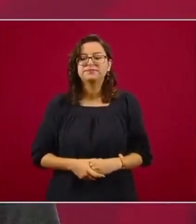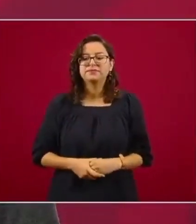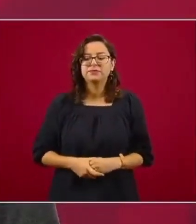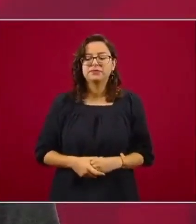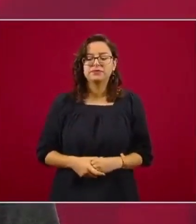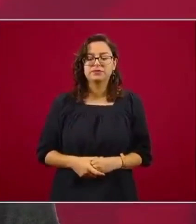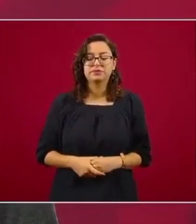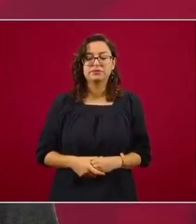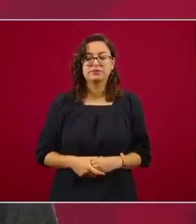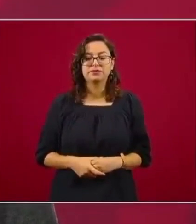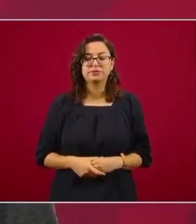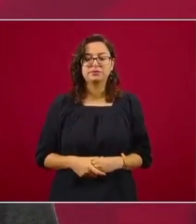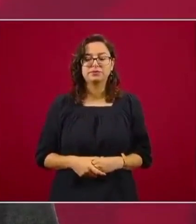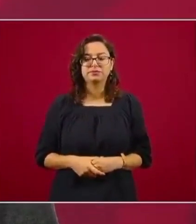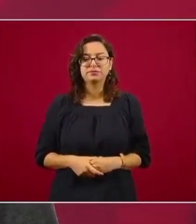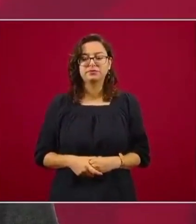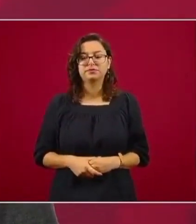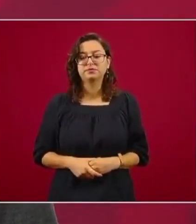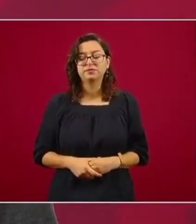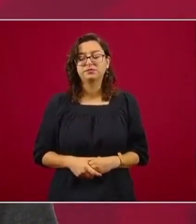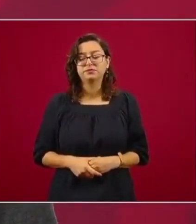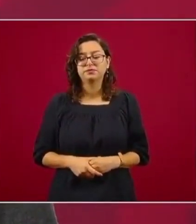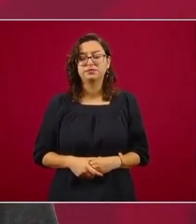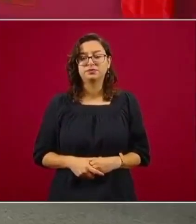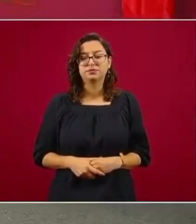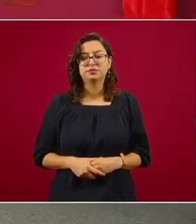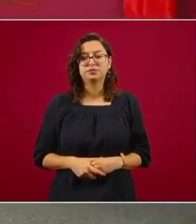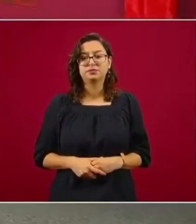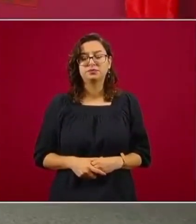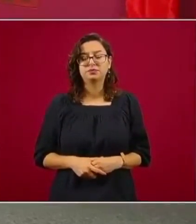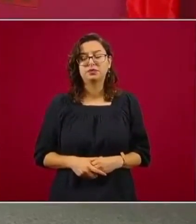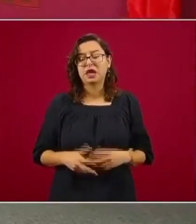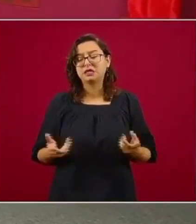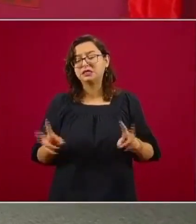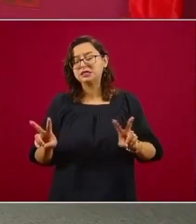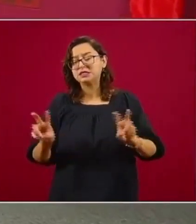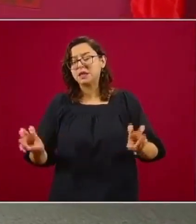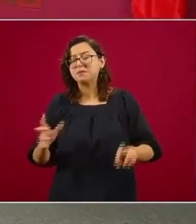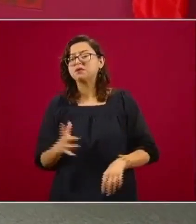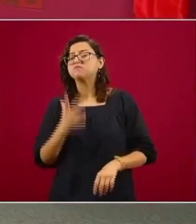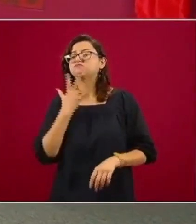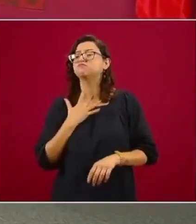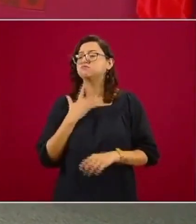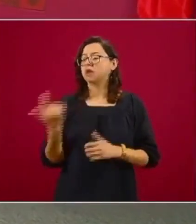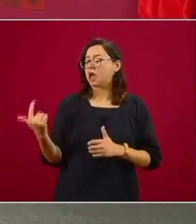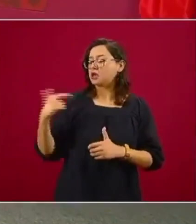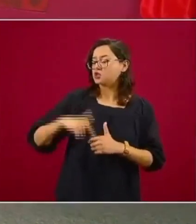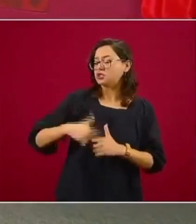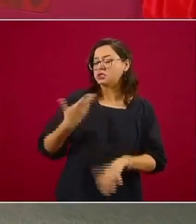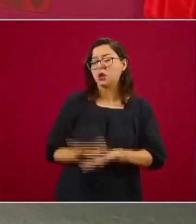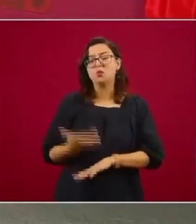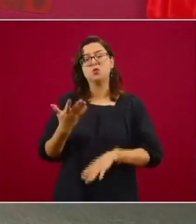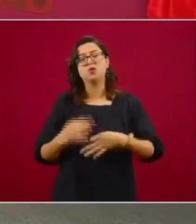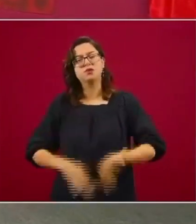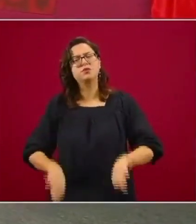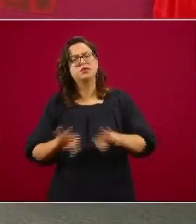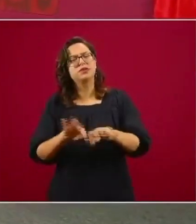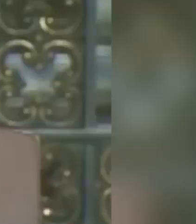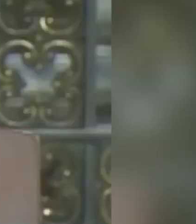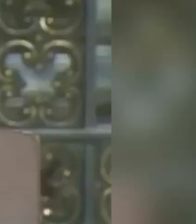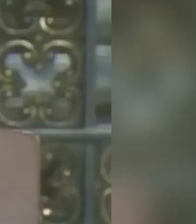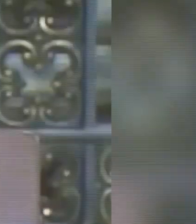resulta dijo que si sale algo de las investigaciones ya pasará la justicia y no le corresponderá a él decidir